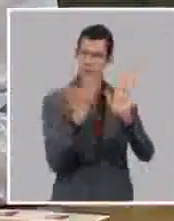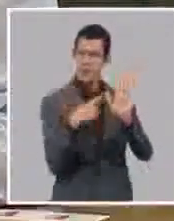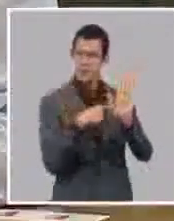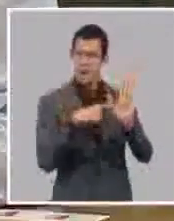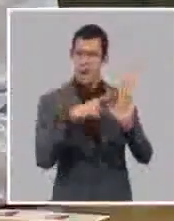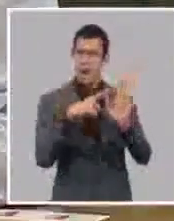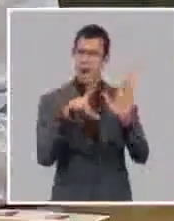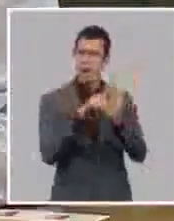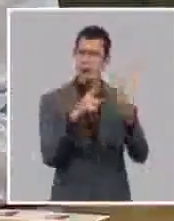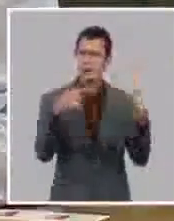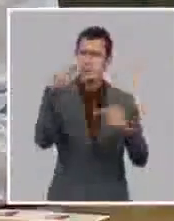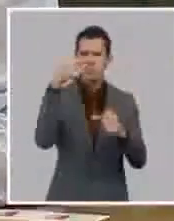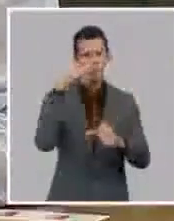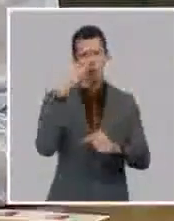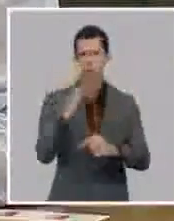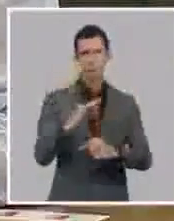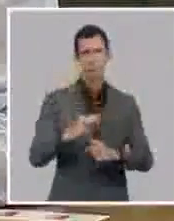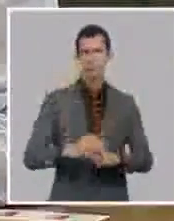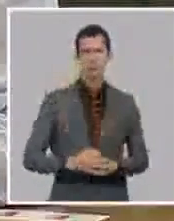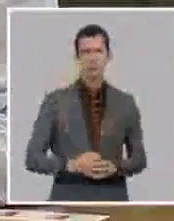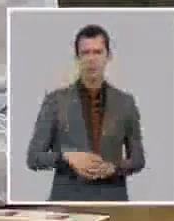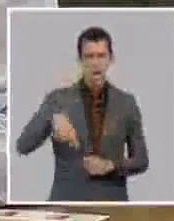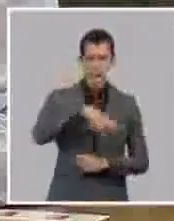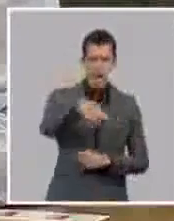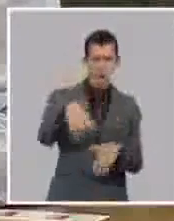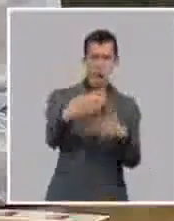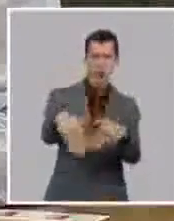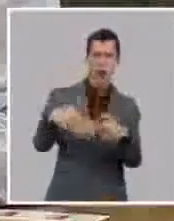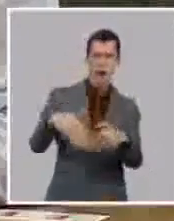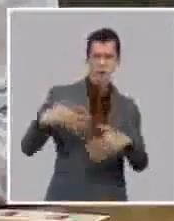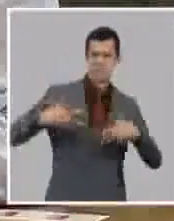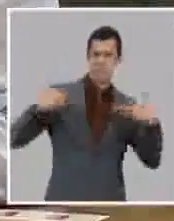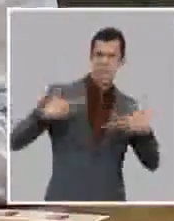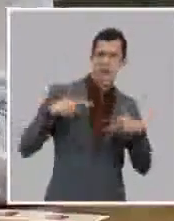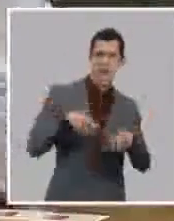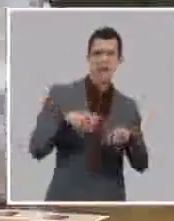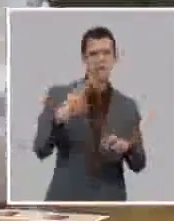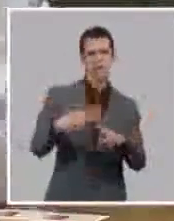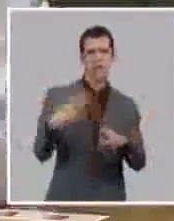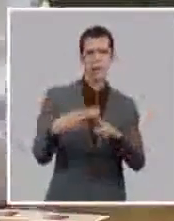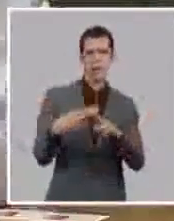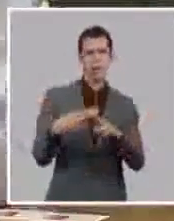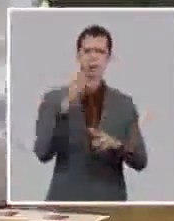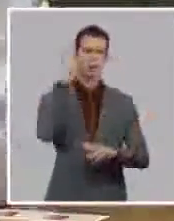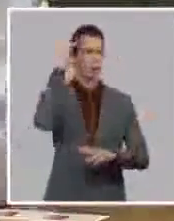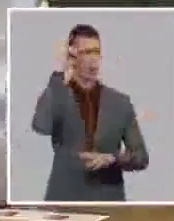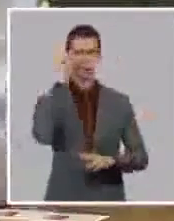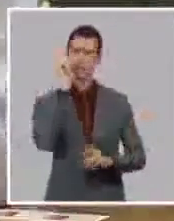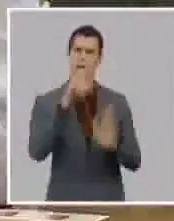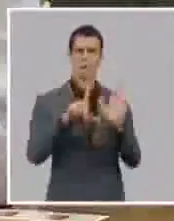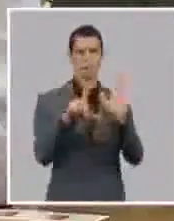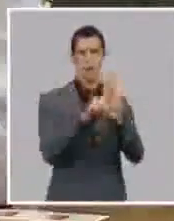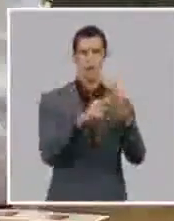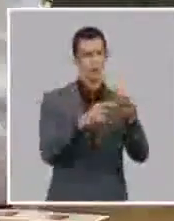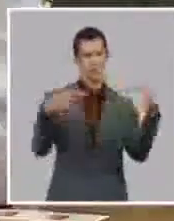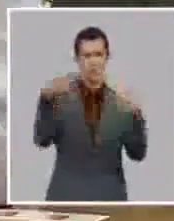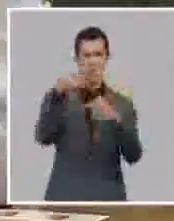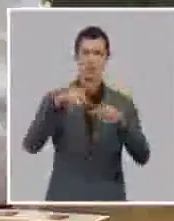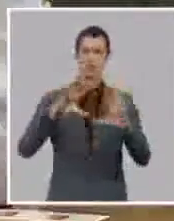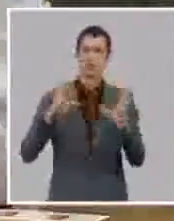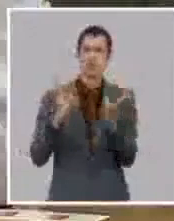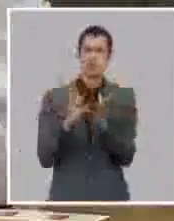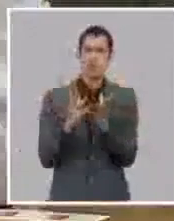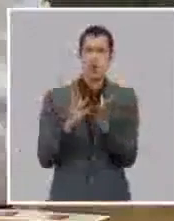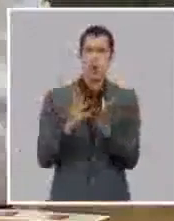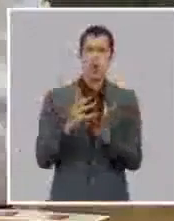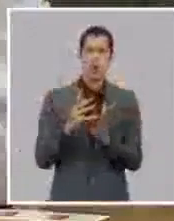a recibir la respuesta que contempla la legislación cubana, que va a ser enérgica, pero también de respeto, en cada caso,